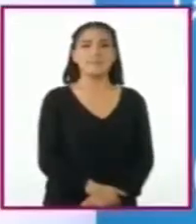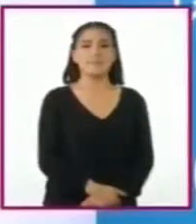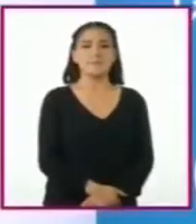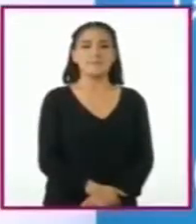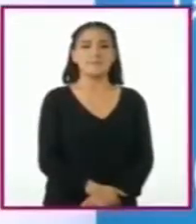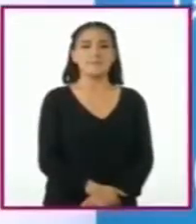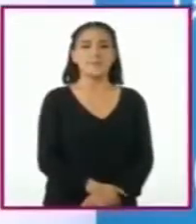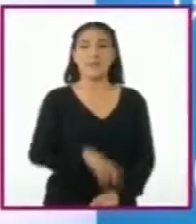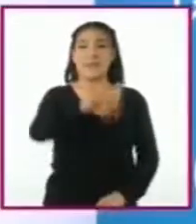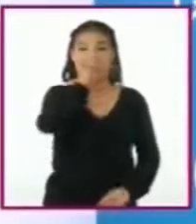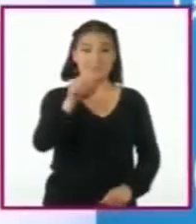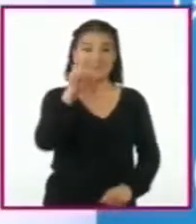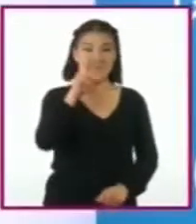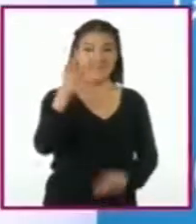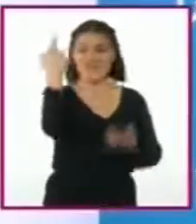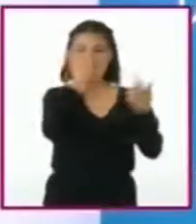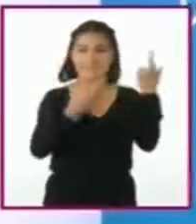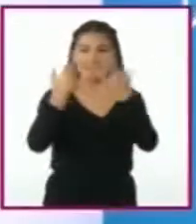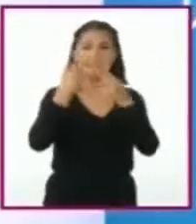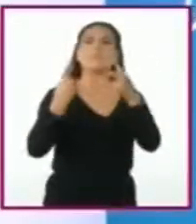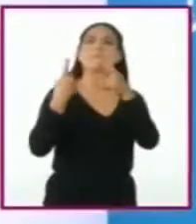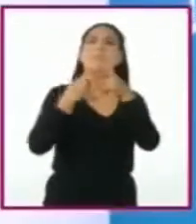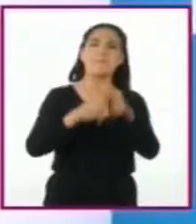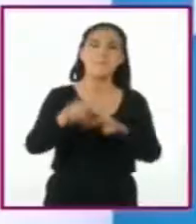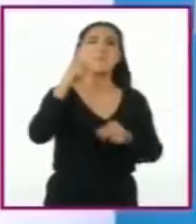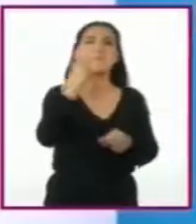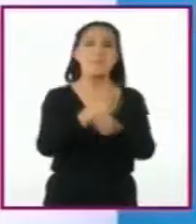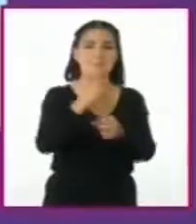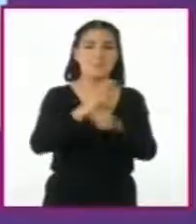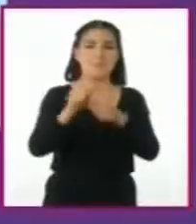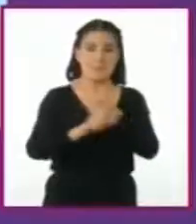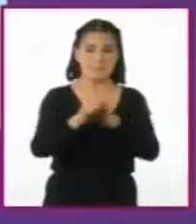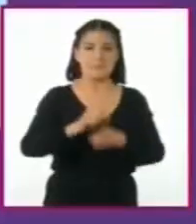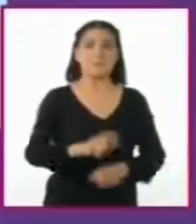Después de haber hecho esta revisión, empecemos con el problema 1.